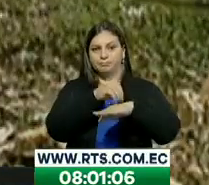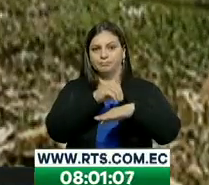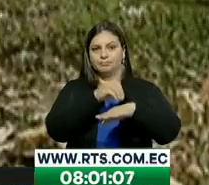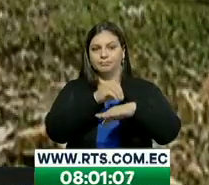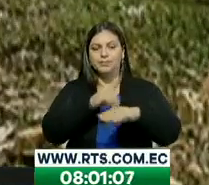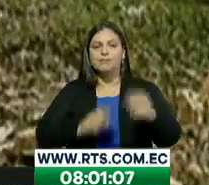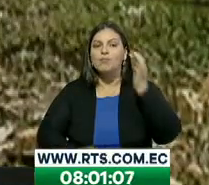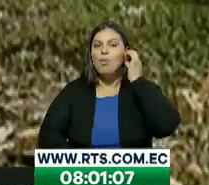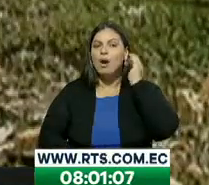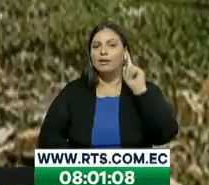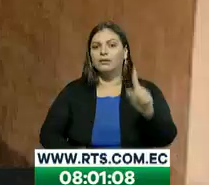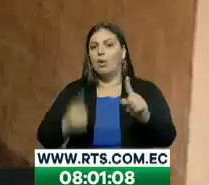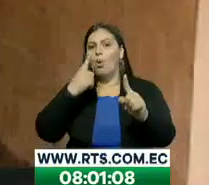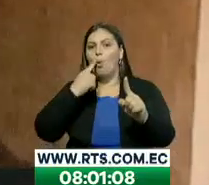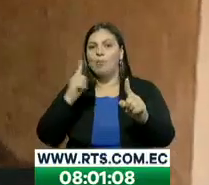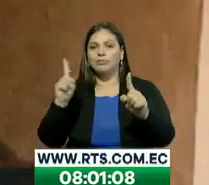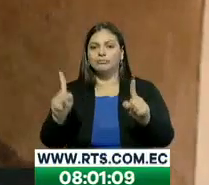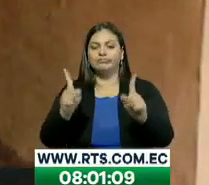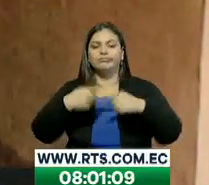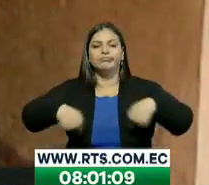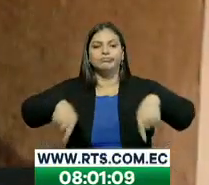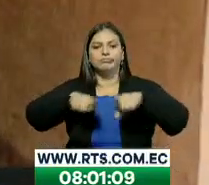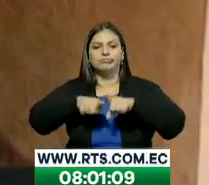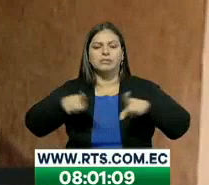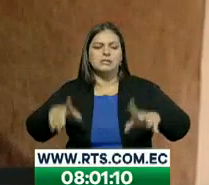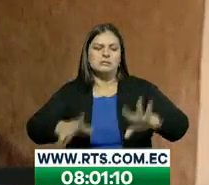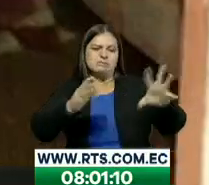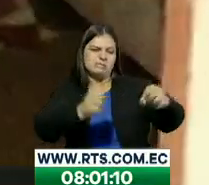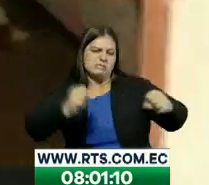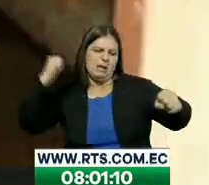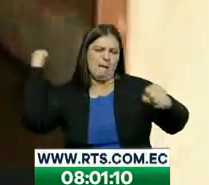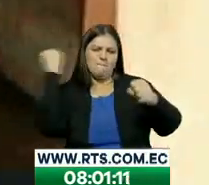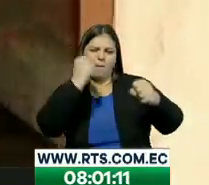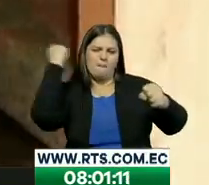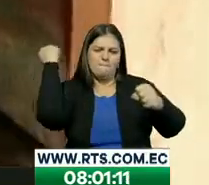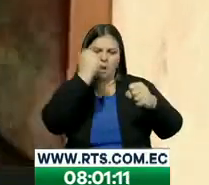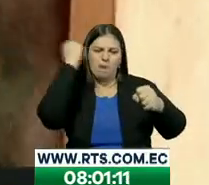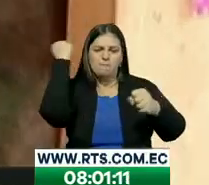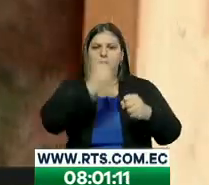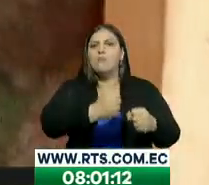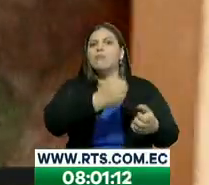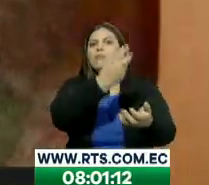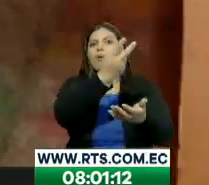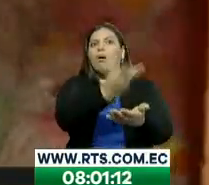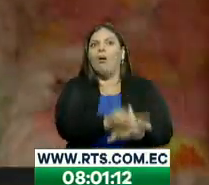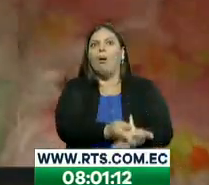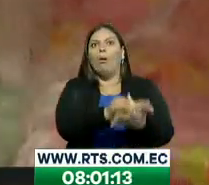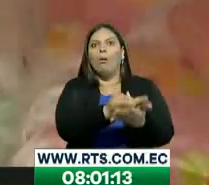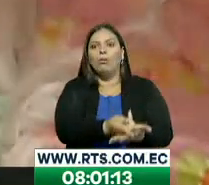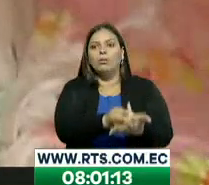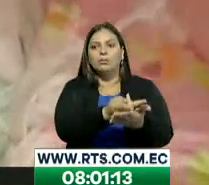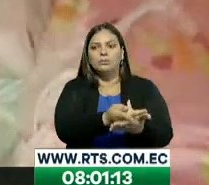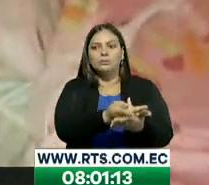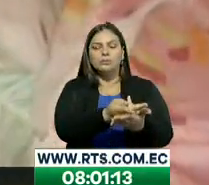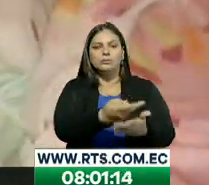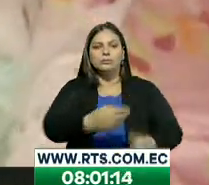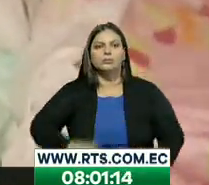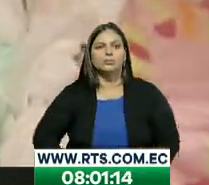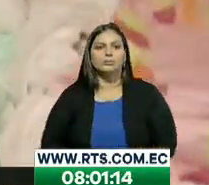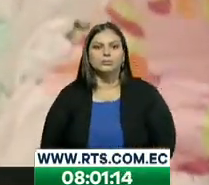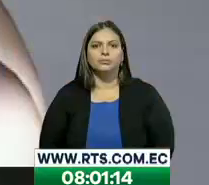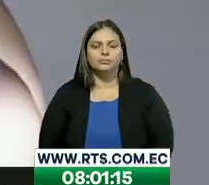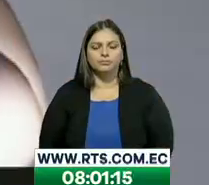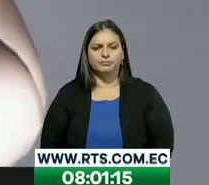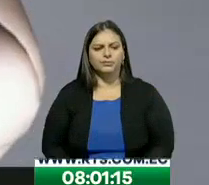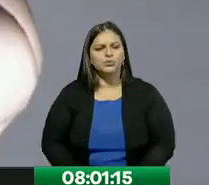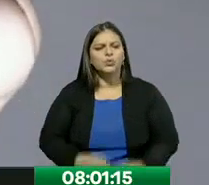recibir múltiples puñaladas presuntamente por parte de su conviviente en un recinto del Cantón Daule en la provincia del Guayas. La ciudadana